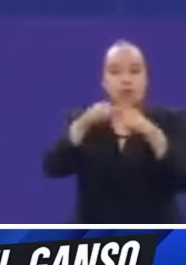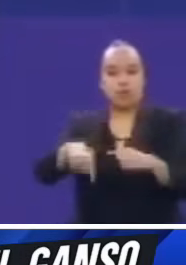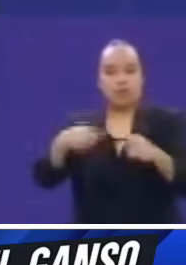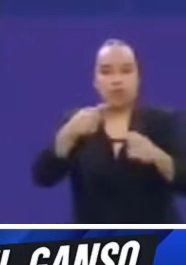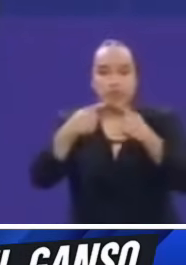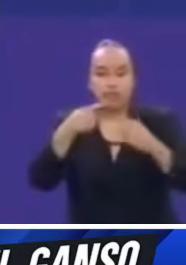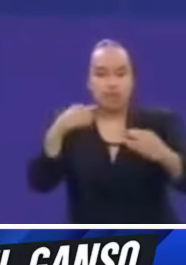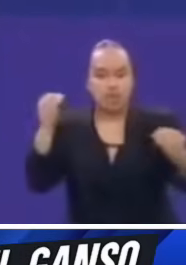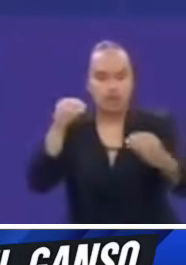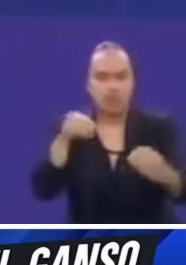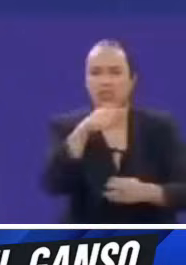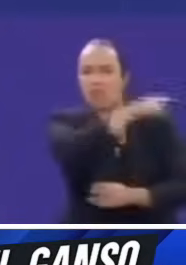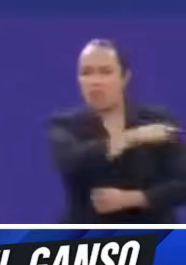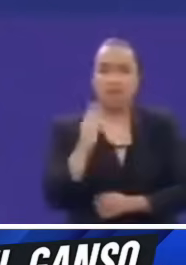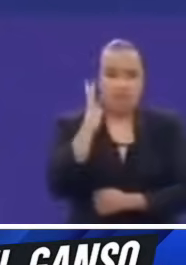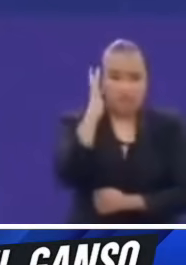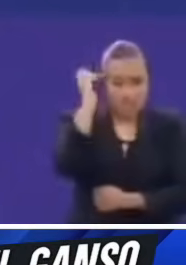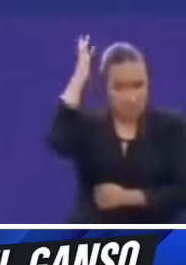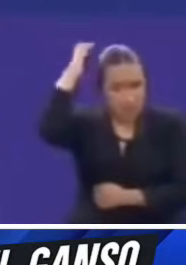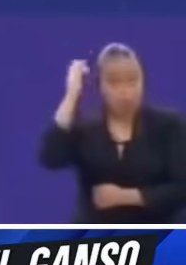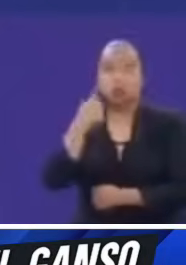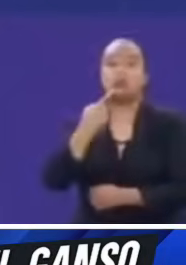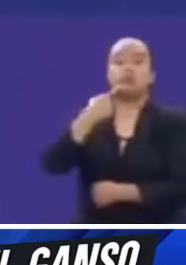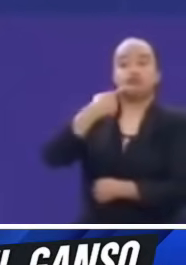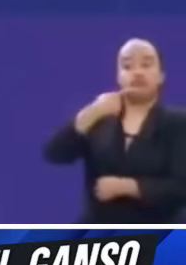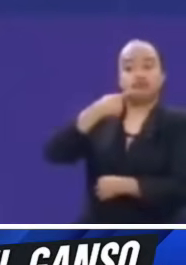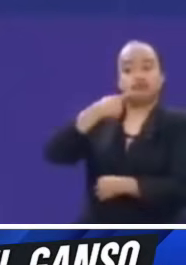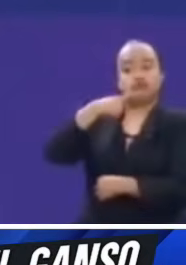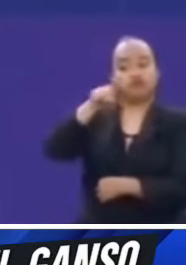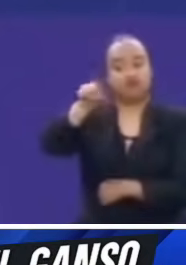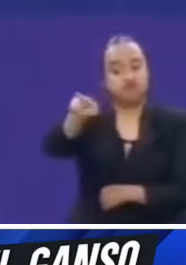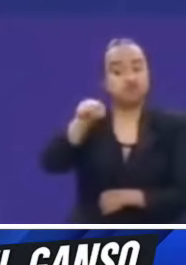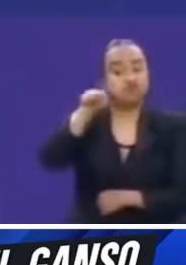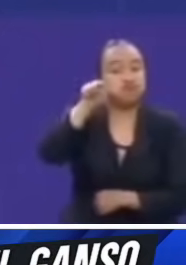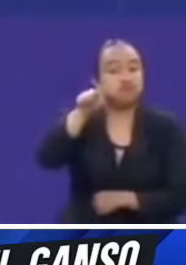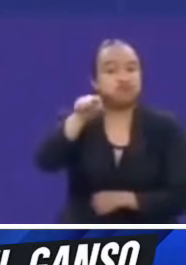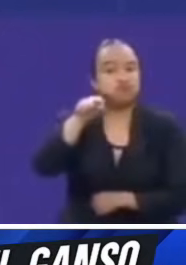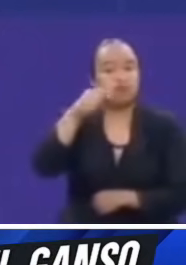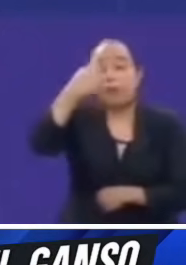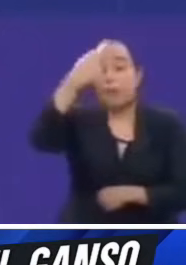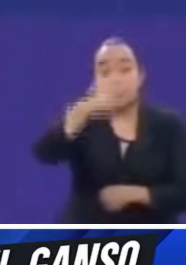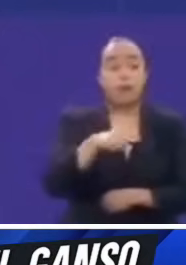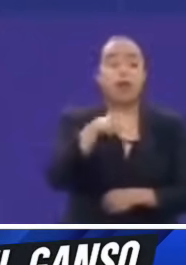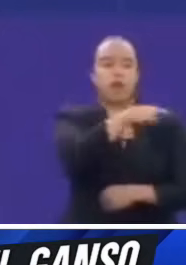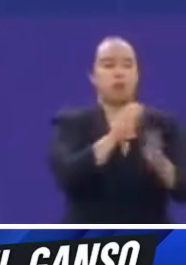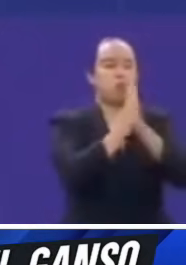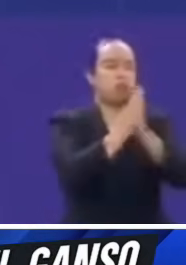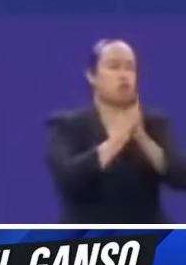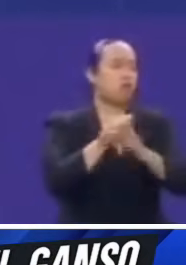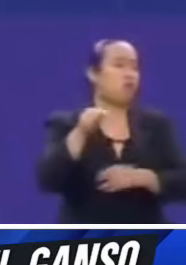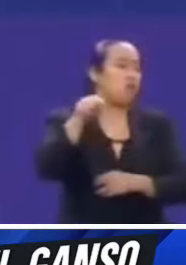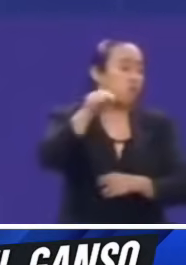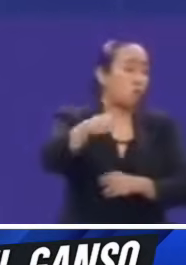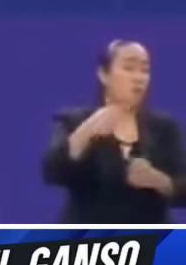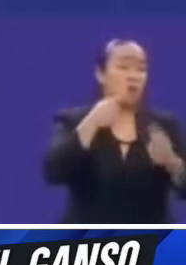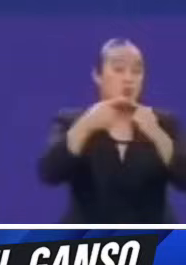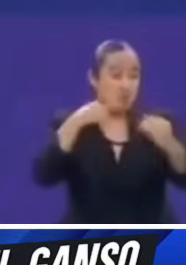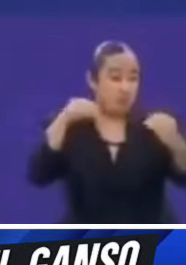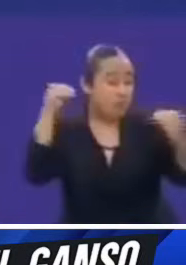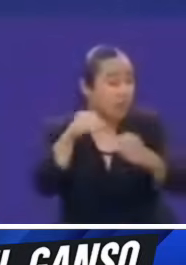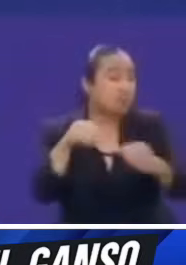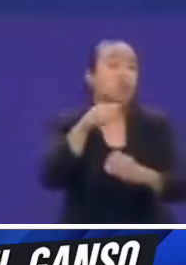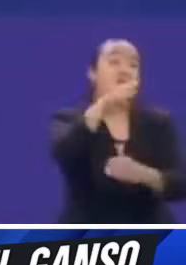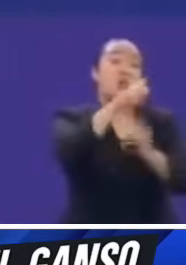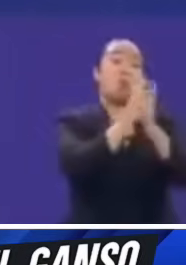aquí el Señor Santiago taboada una queja A para que no pudiéramos hablar del Cártel inmobiliario en